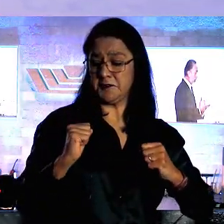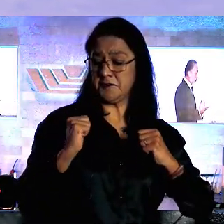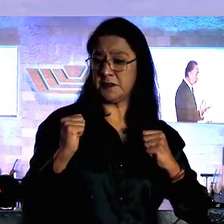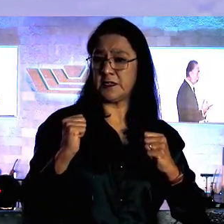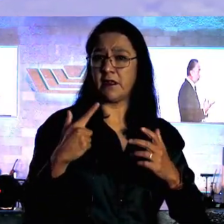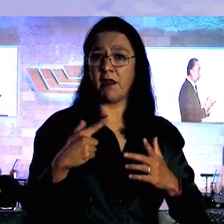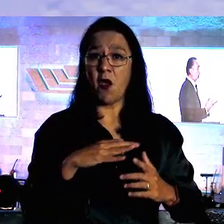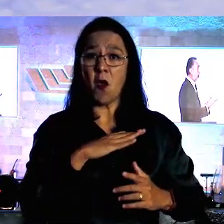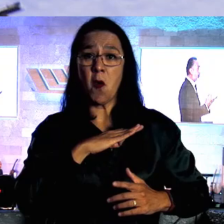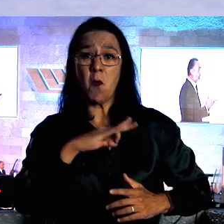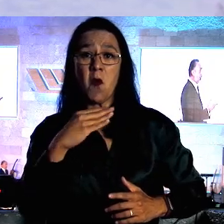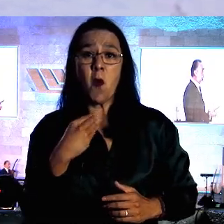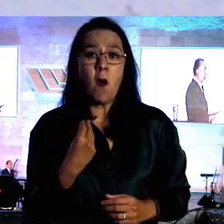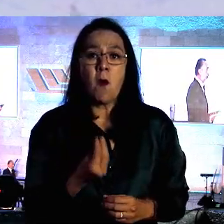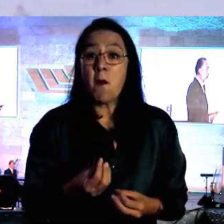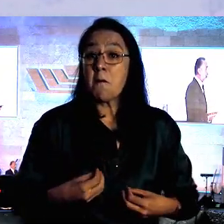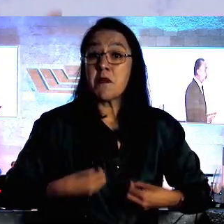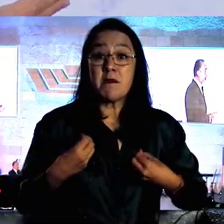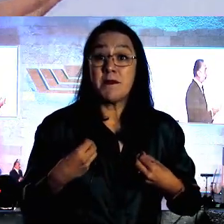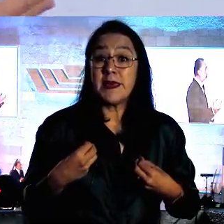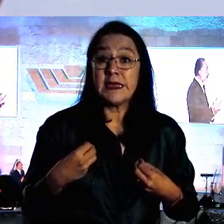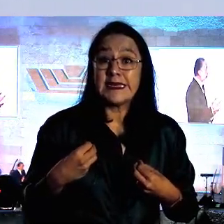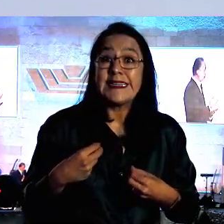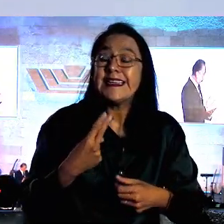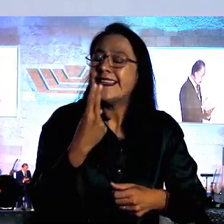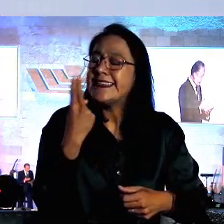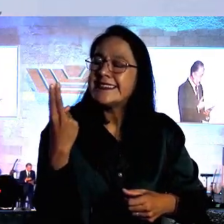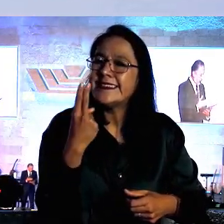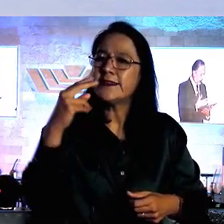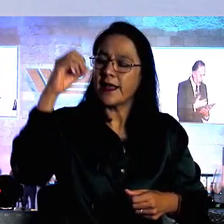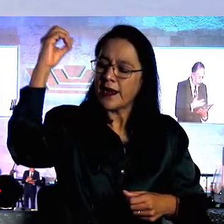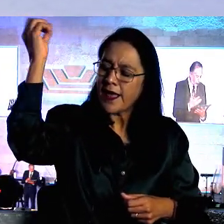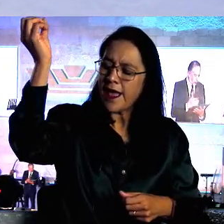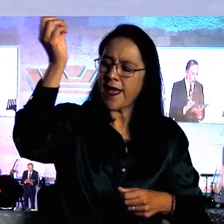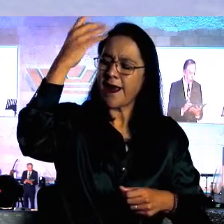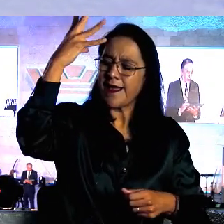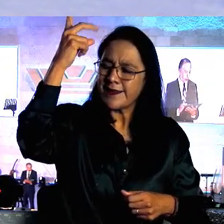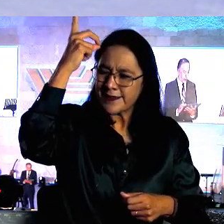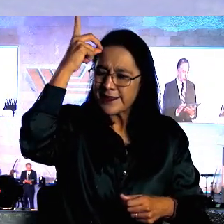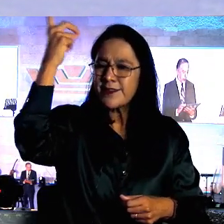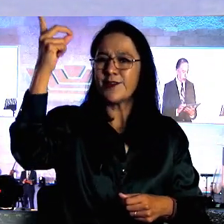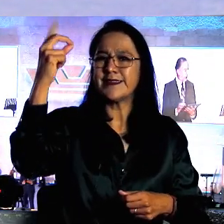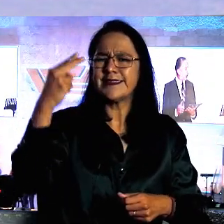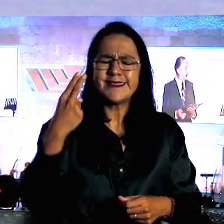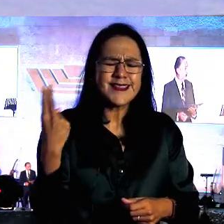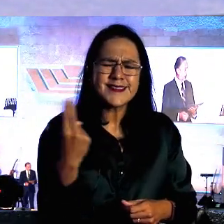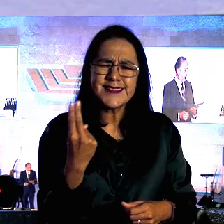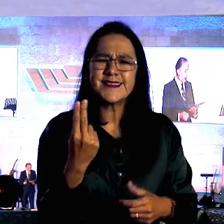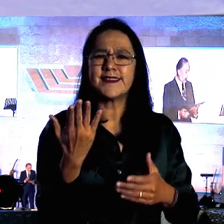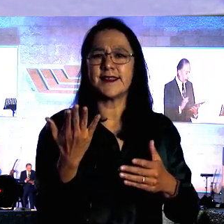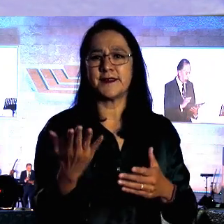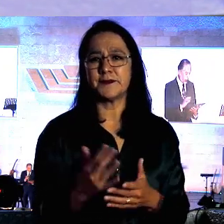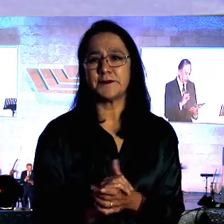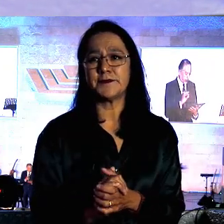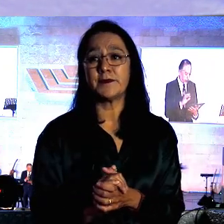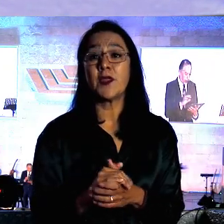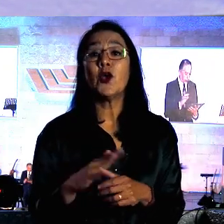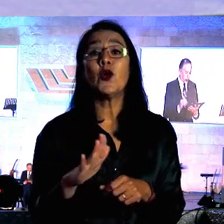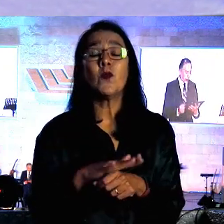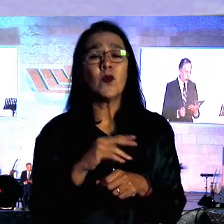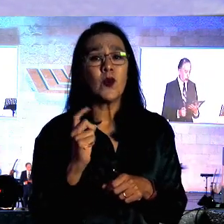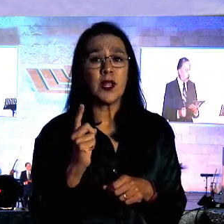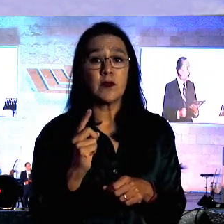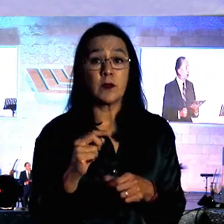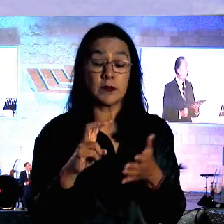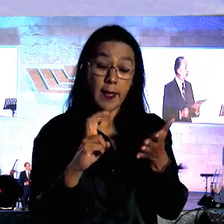poder vivir sin la gracia de Dios. La gracia de Dios es absolutamente indispensable. Así que vamos